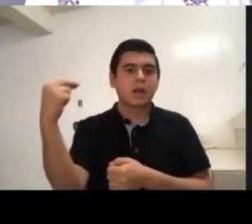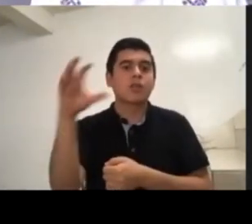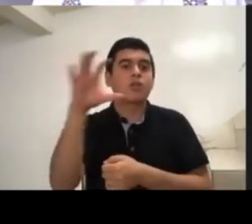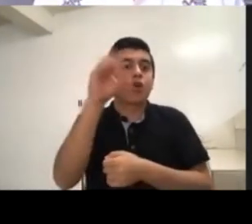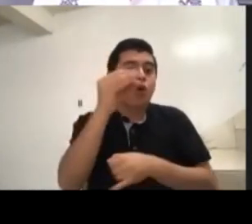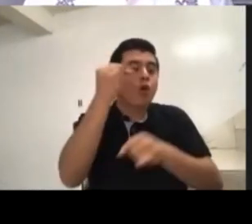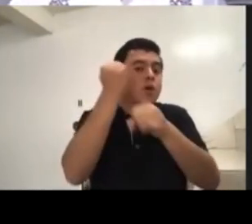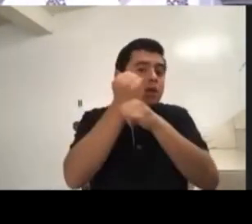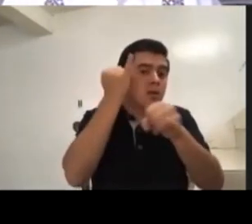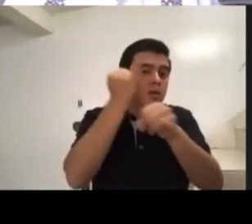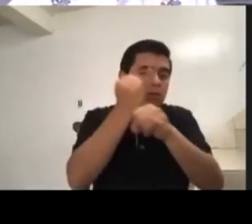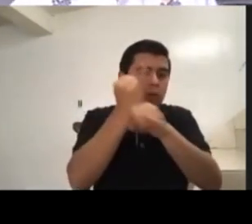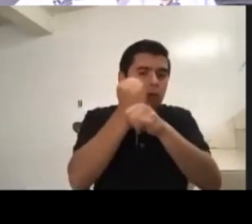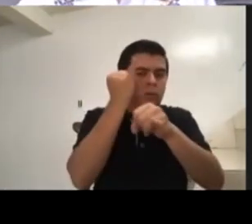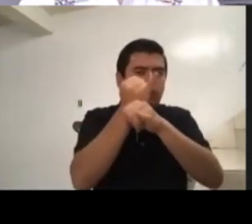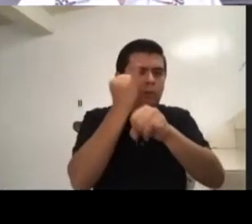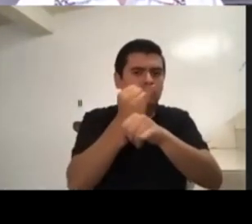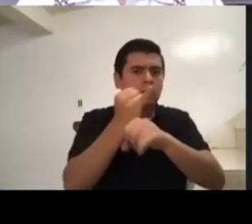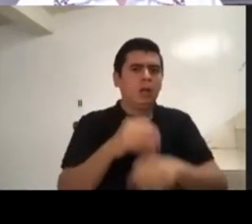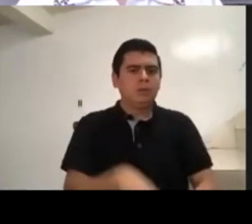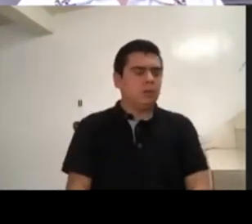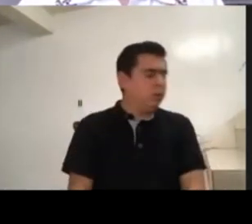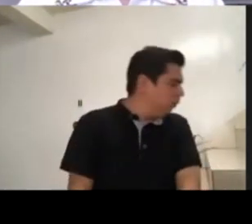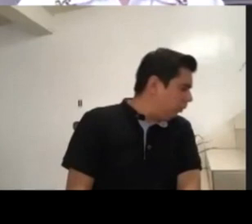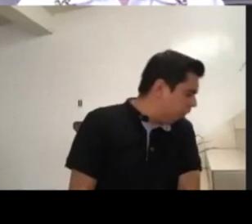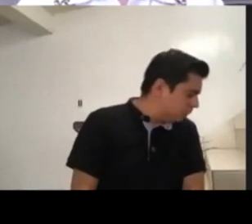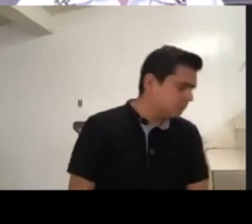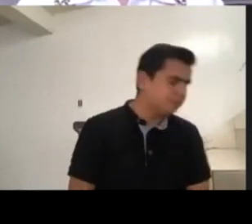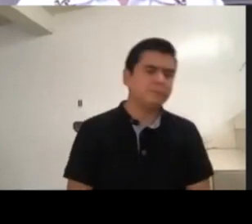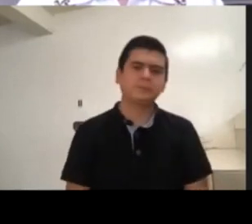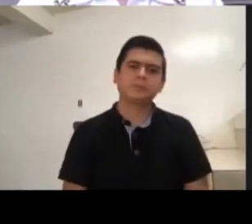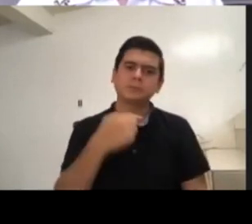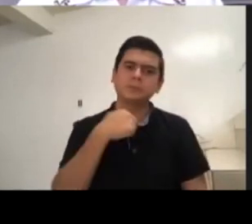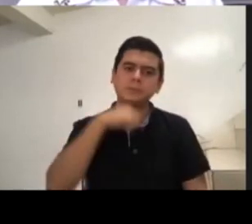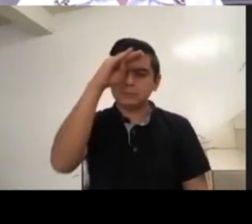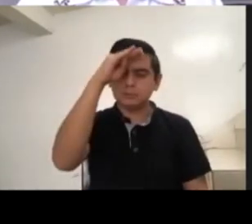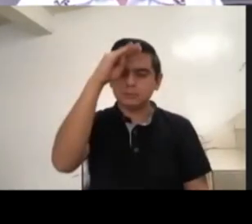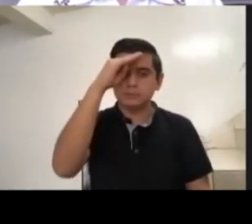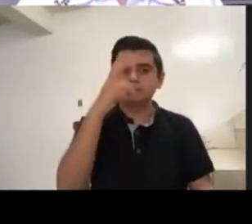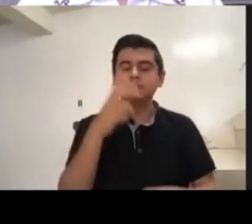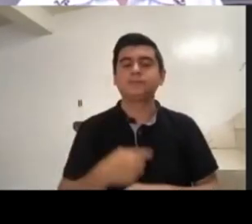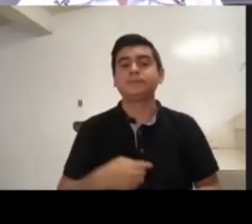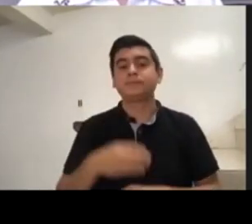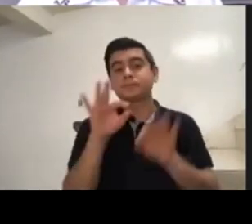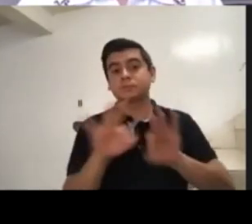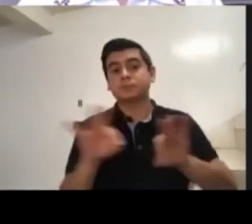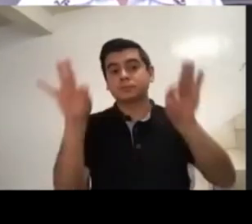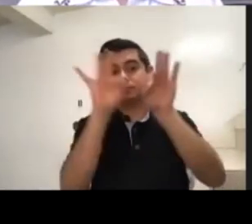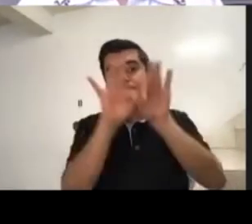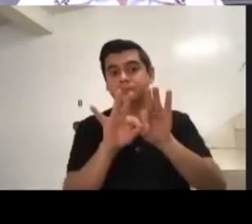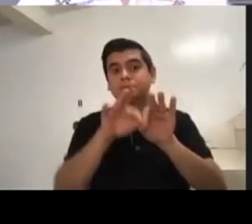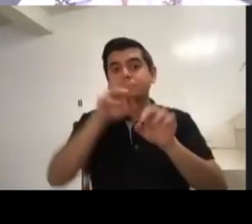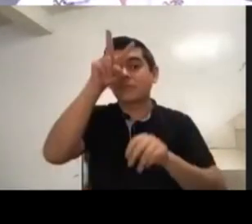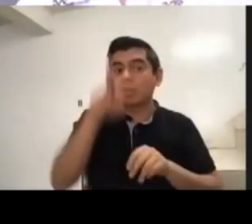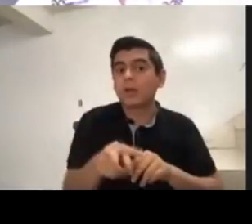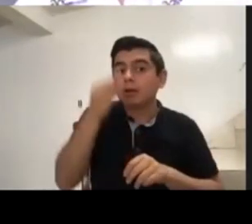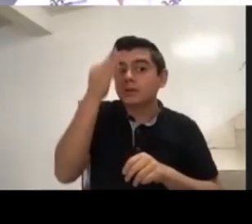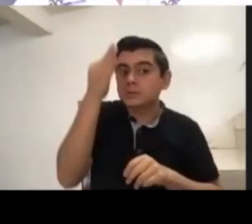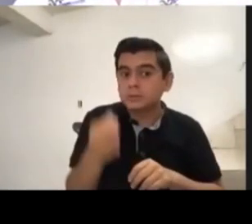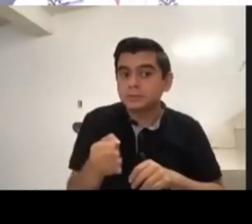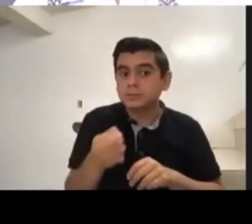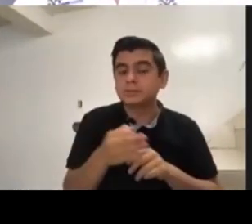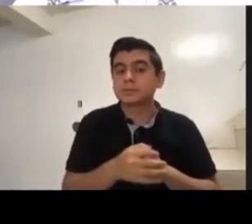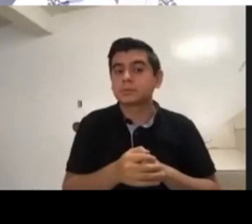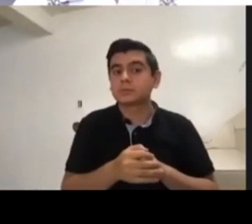más sofisticadas. Yo, uno de los rasgos que más valoro es la gran aceptación, y no lo digo de memoria, hay